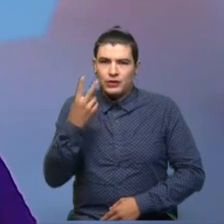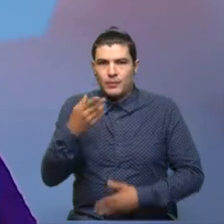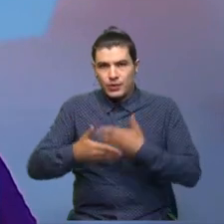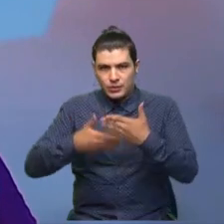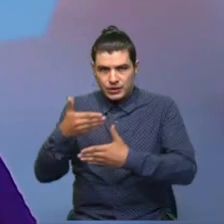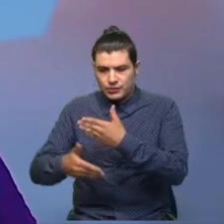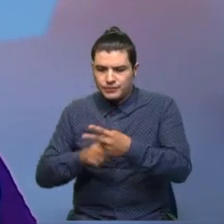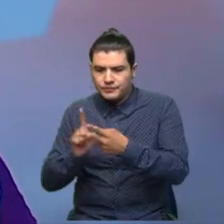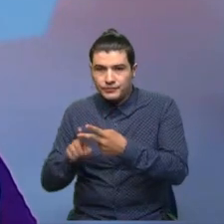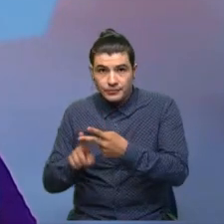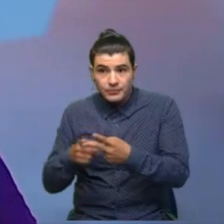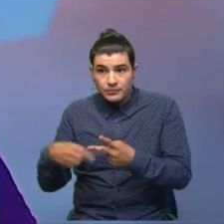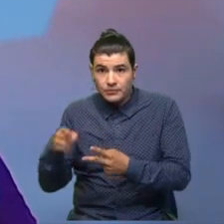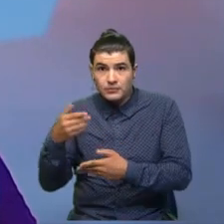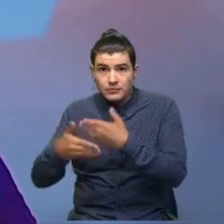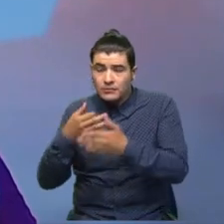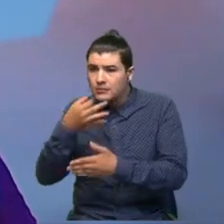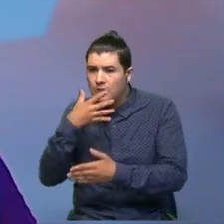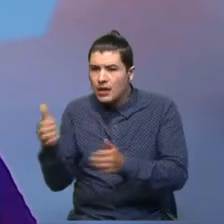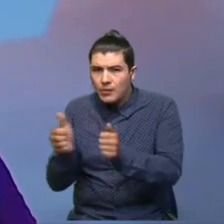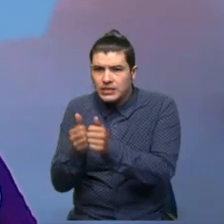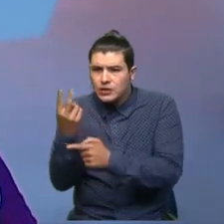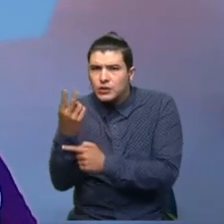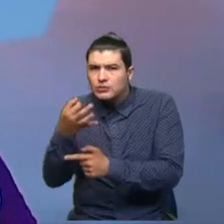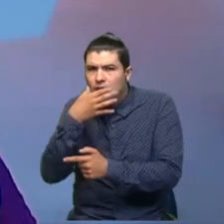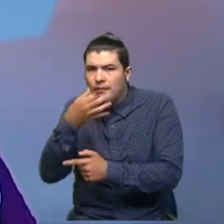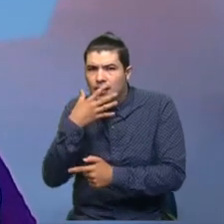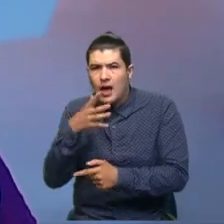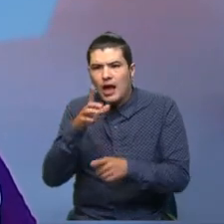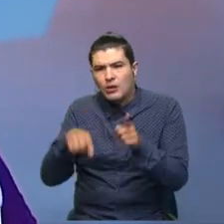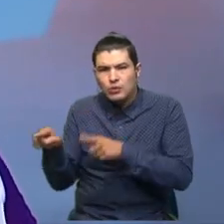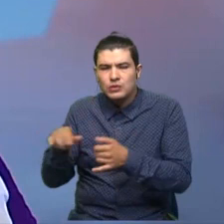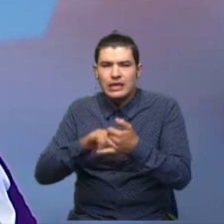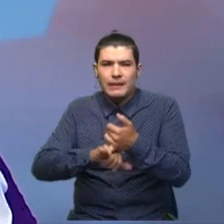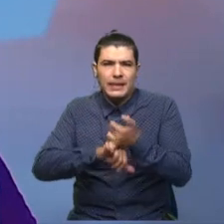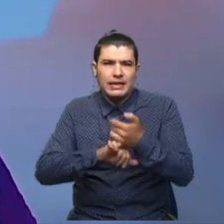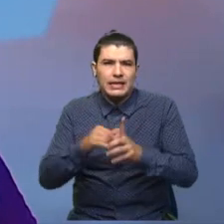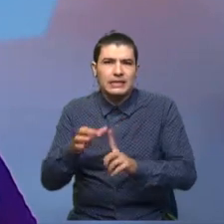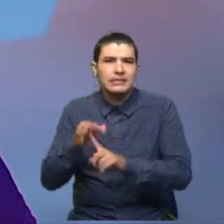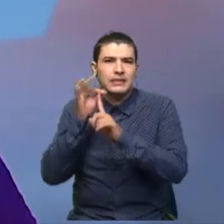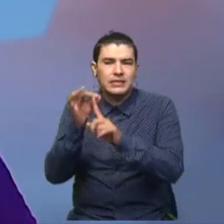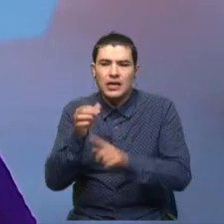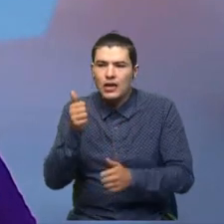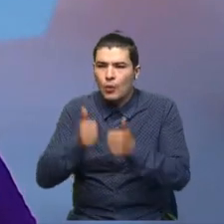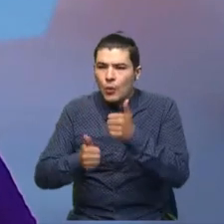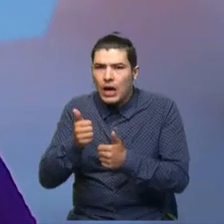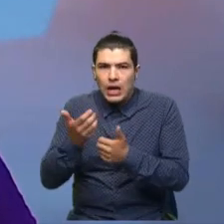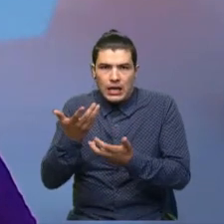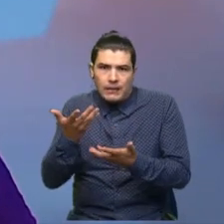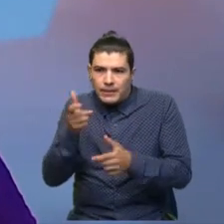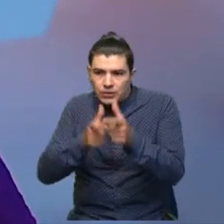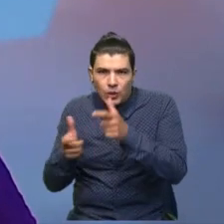de segunda línea que también es con dos antibióticos y hay algunos que sí va a depender muy específicamente de qué tipo de paciente queremos